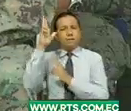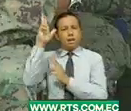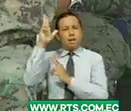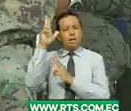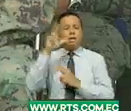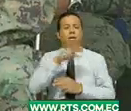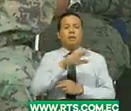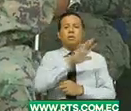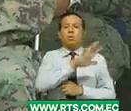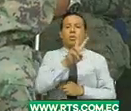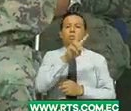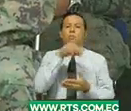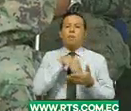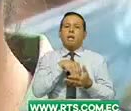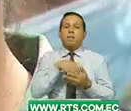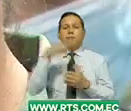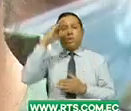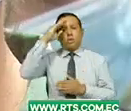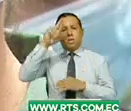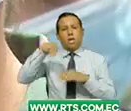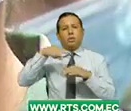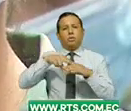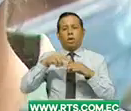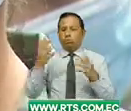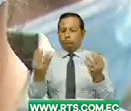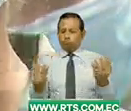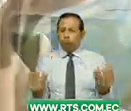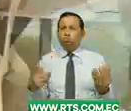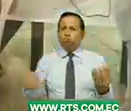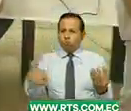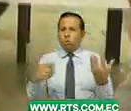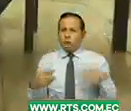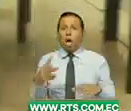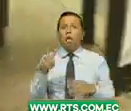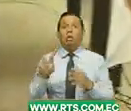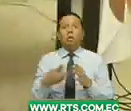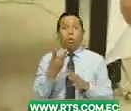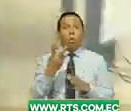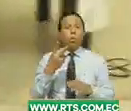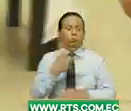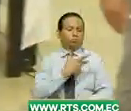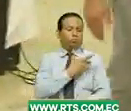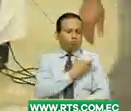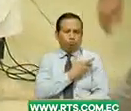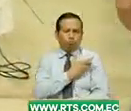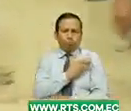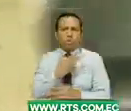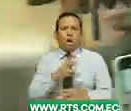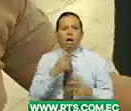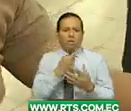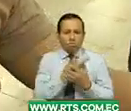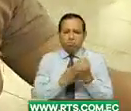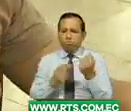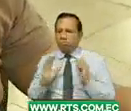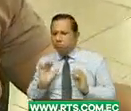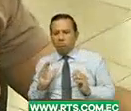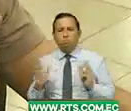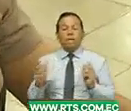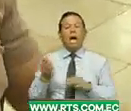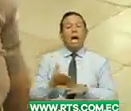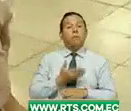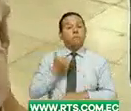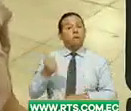ya recibieron sus dos dosis contra el COVID-19. El propio presidente de la República, Lenín Moreno, llegó a la base aérea de